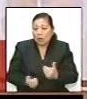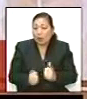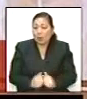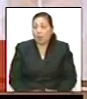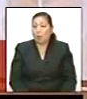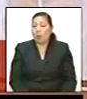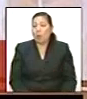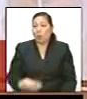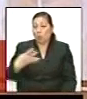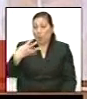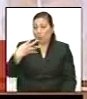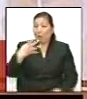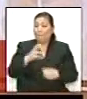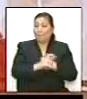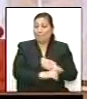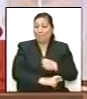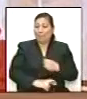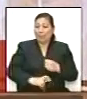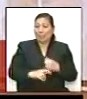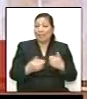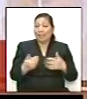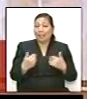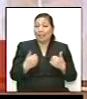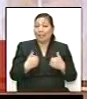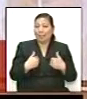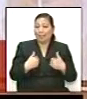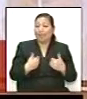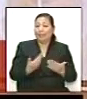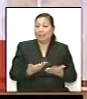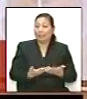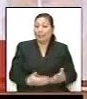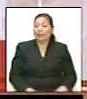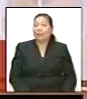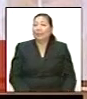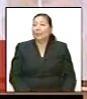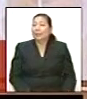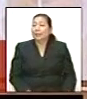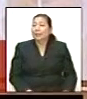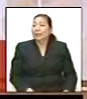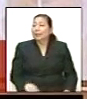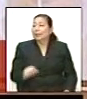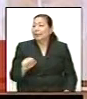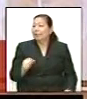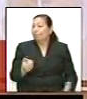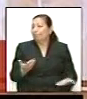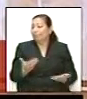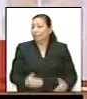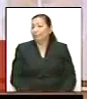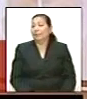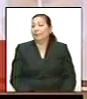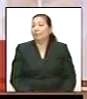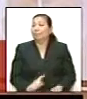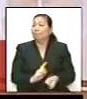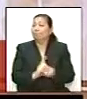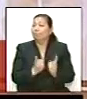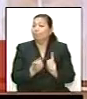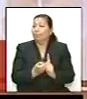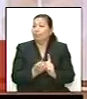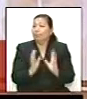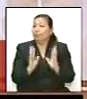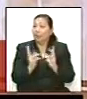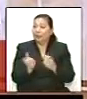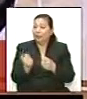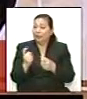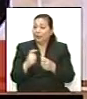los cuatro países, ya tiene el acuerdo comercial con México. Es decir, para convertirse en